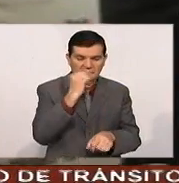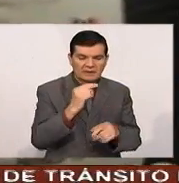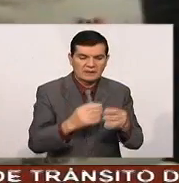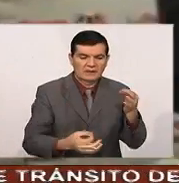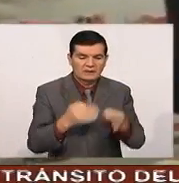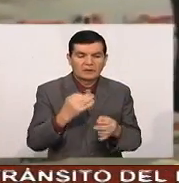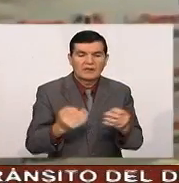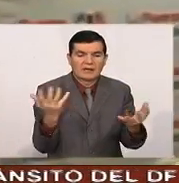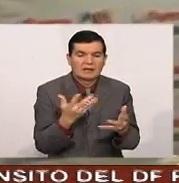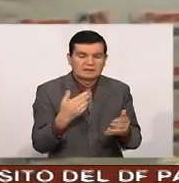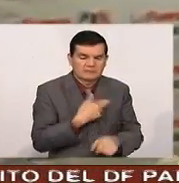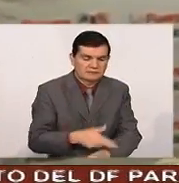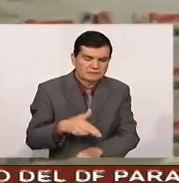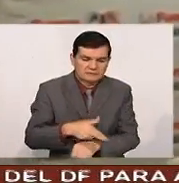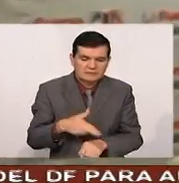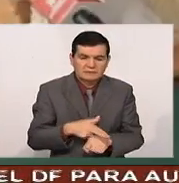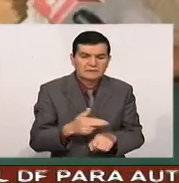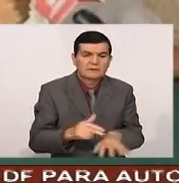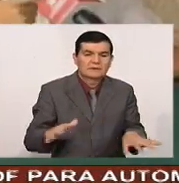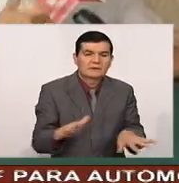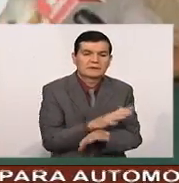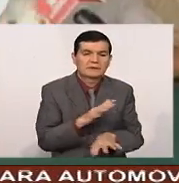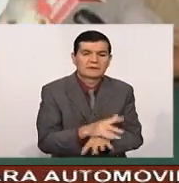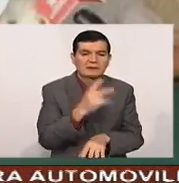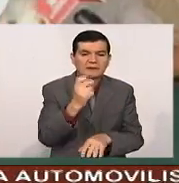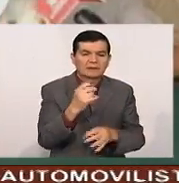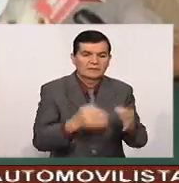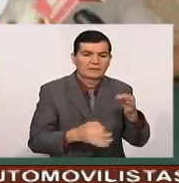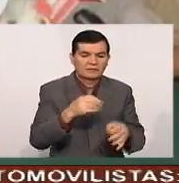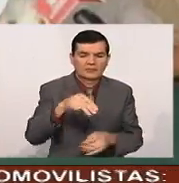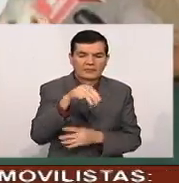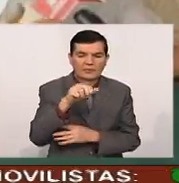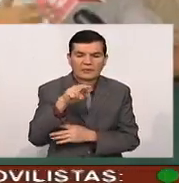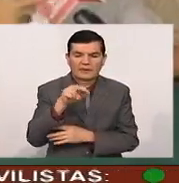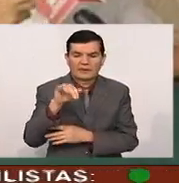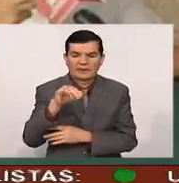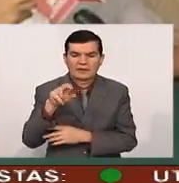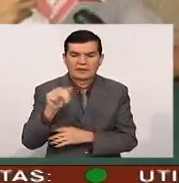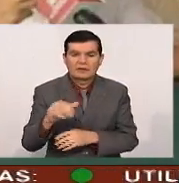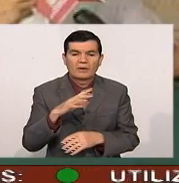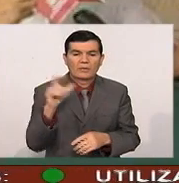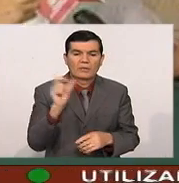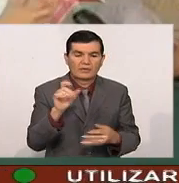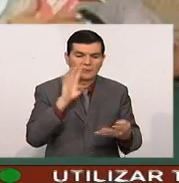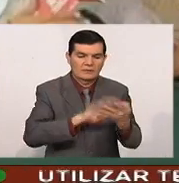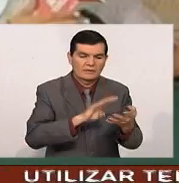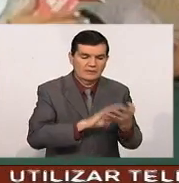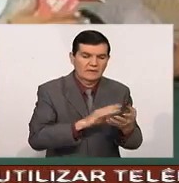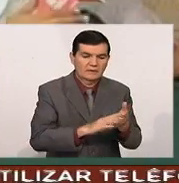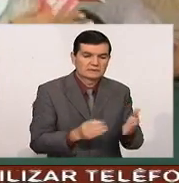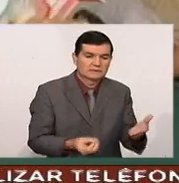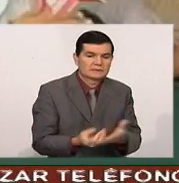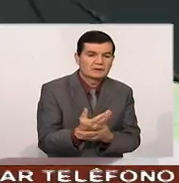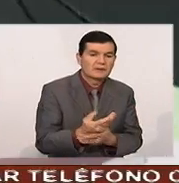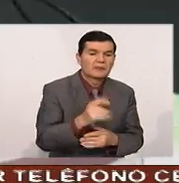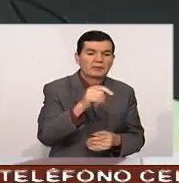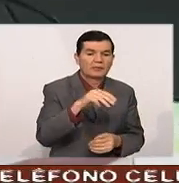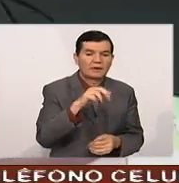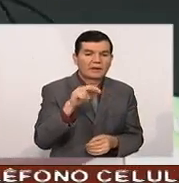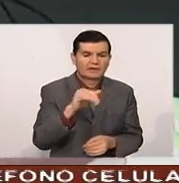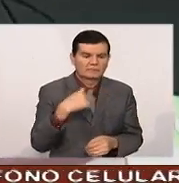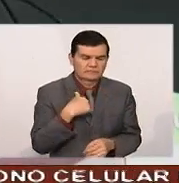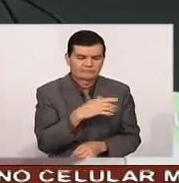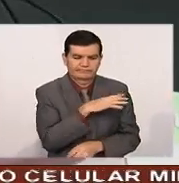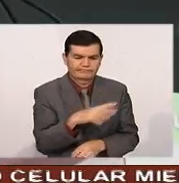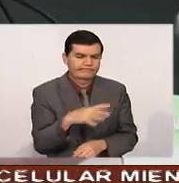decisión del juez y buscar que cambie la situación jurídica de Moreira. Al salir de la prisión de Soto del Real, Humberto Moreira negó